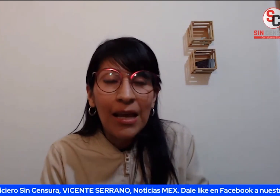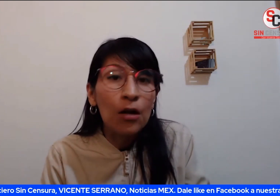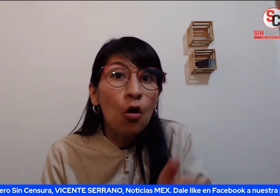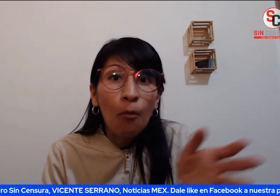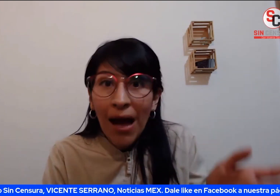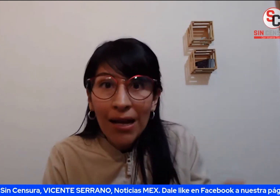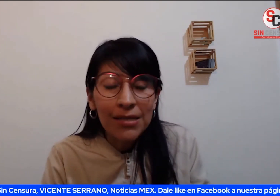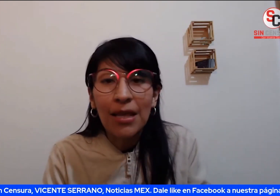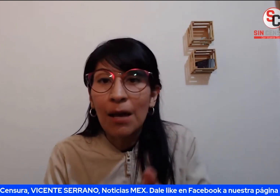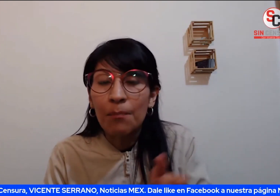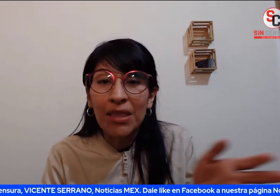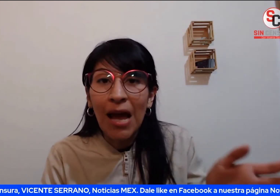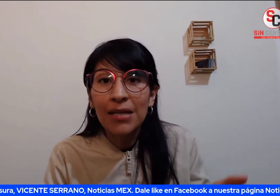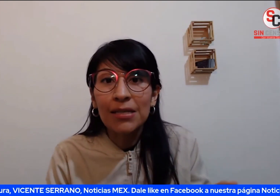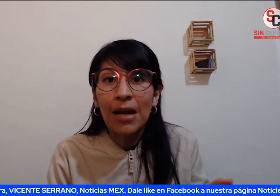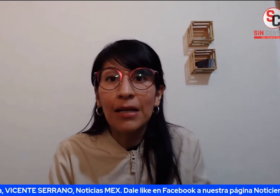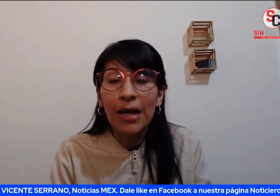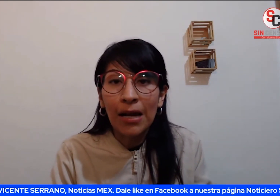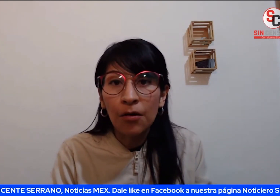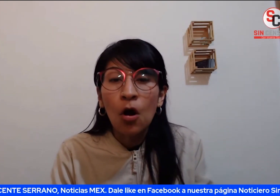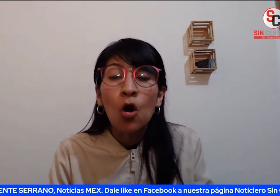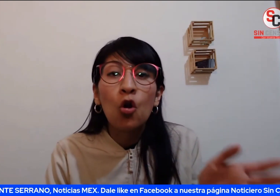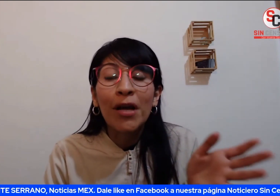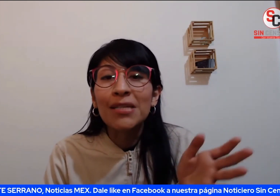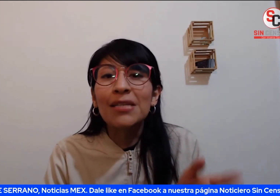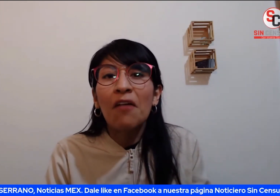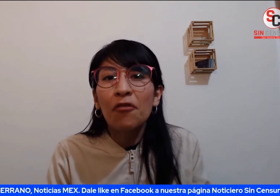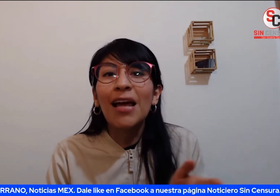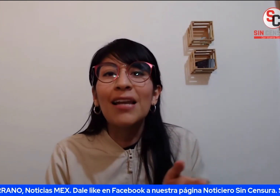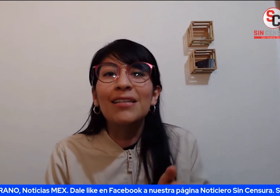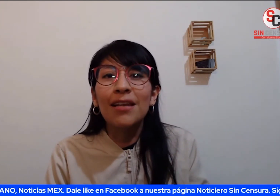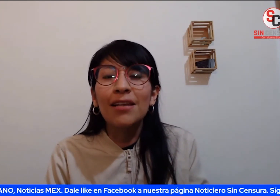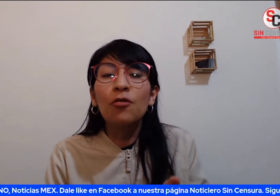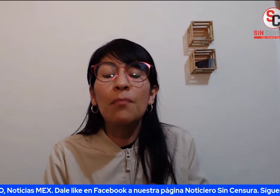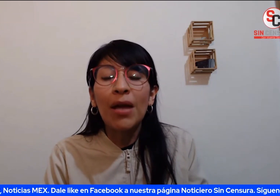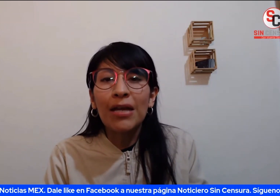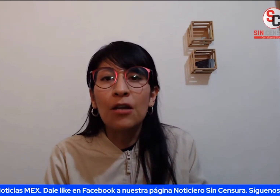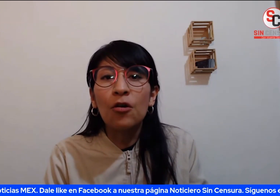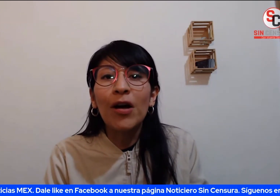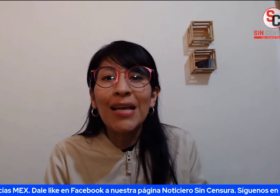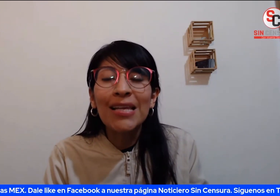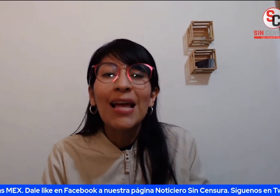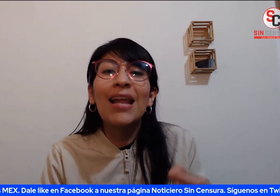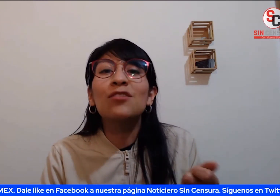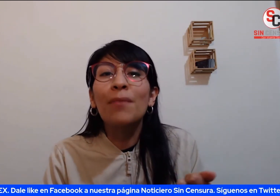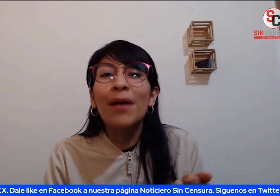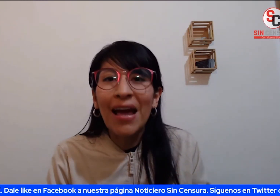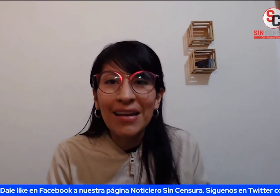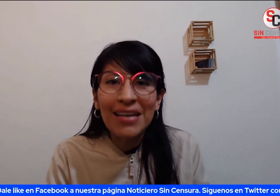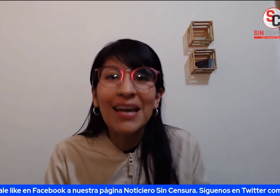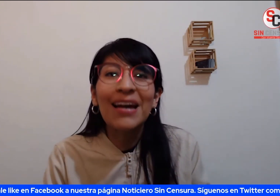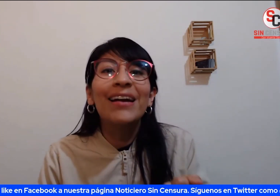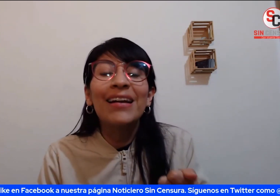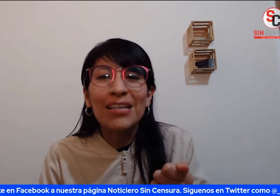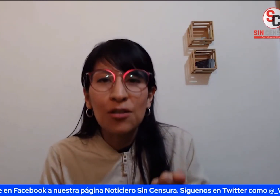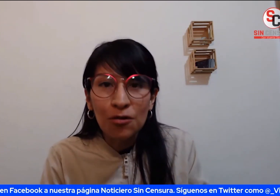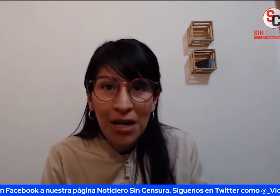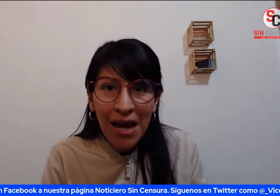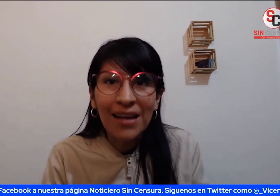capitales globales, de capital extranjero. Lo que se está fortaleciendo en México es la